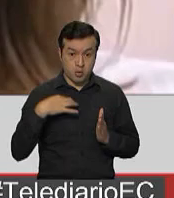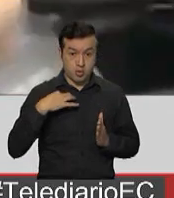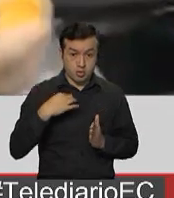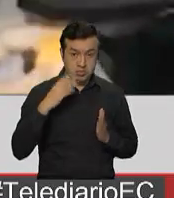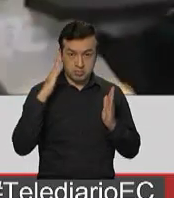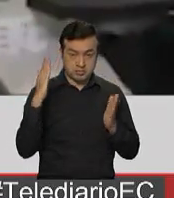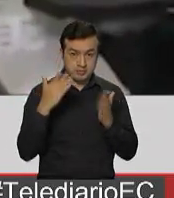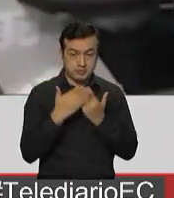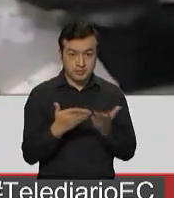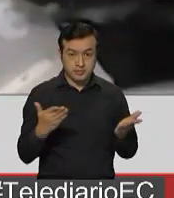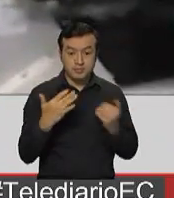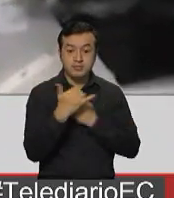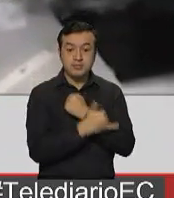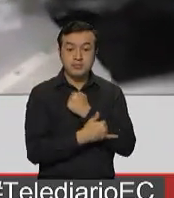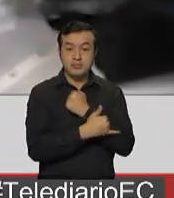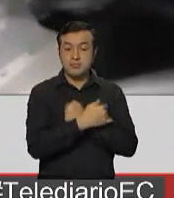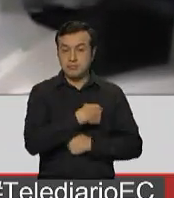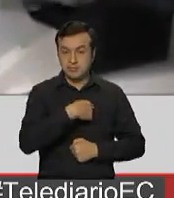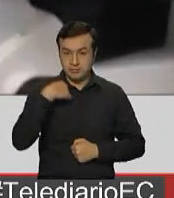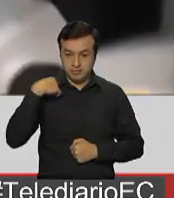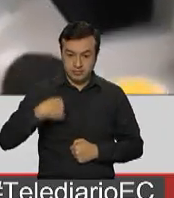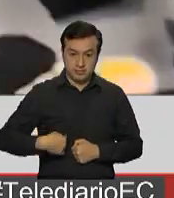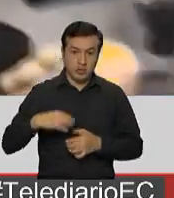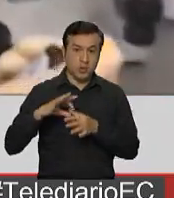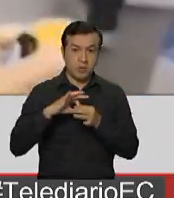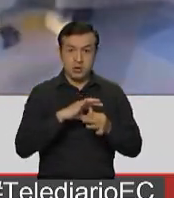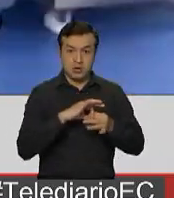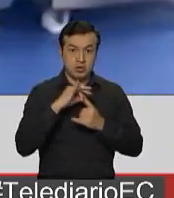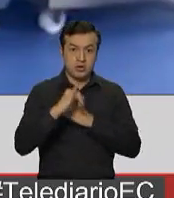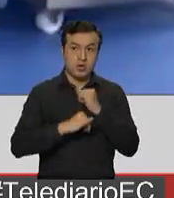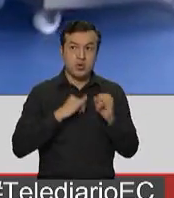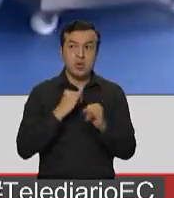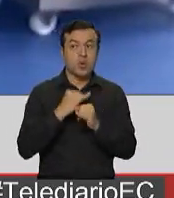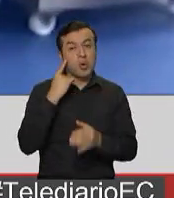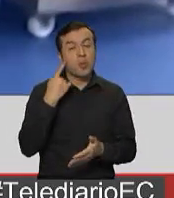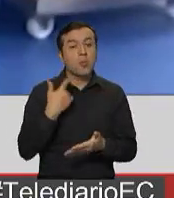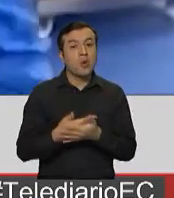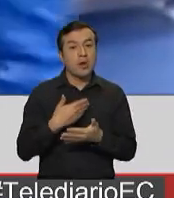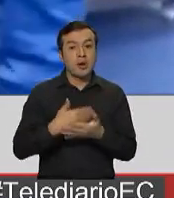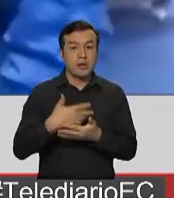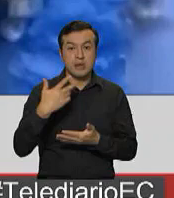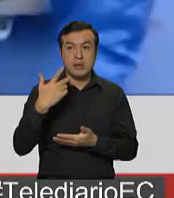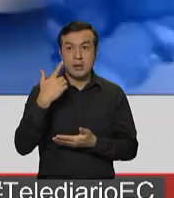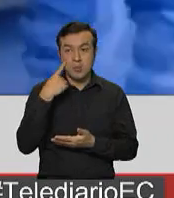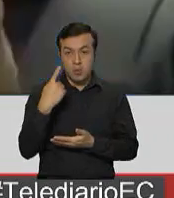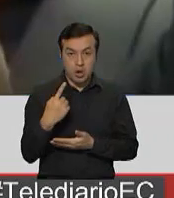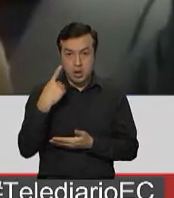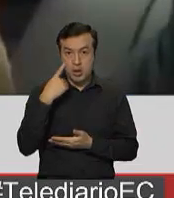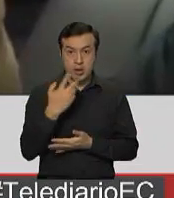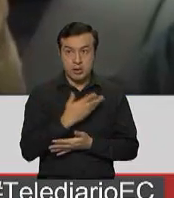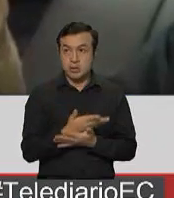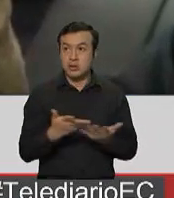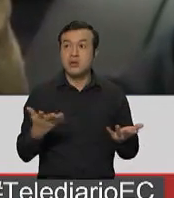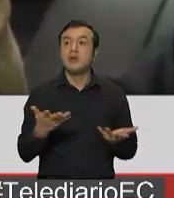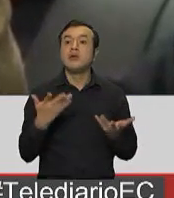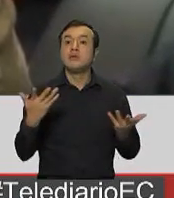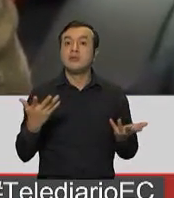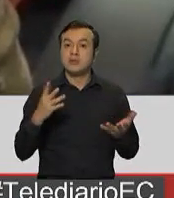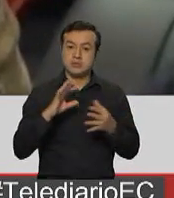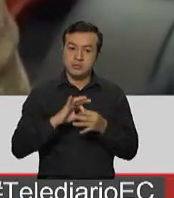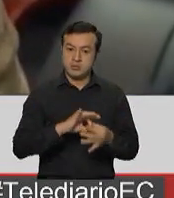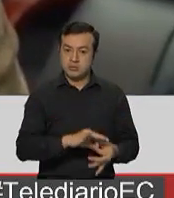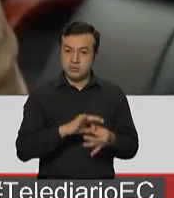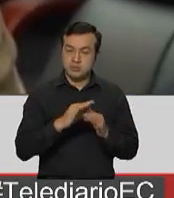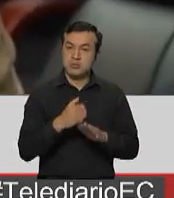enfermedad. China reforzará la cooperación internacional con los futuros ensayos clínicos de la vacuna contra el coronavirus, basándose en las